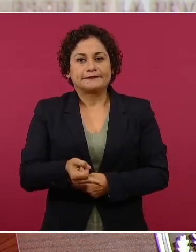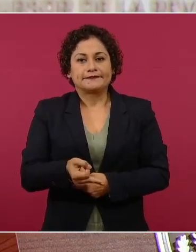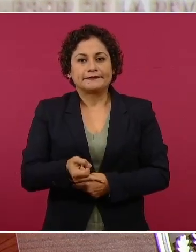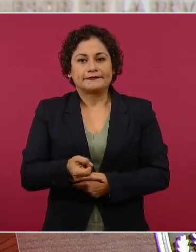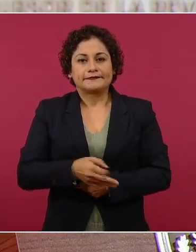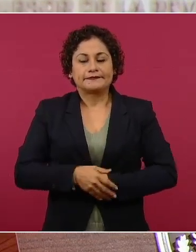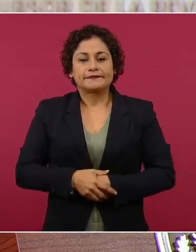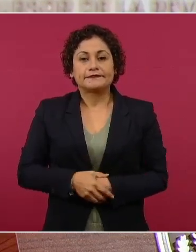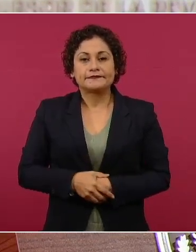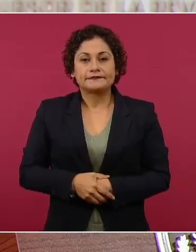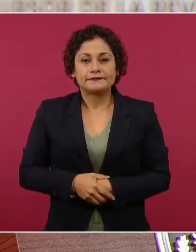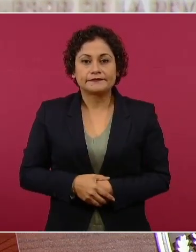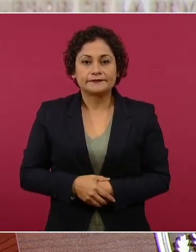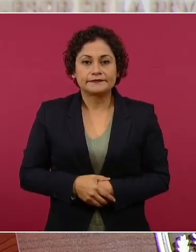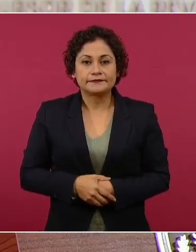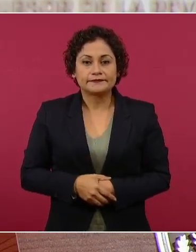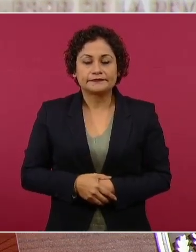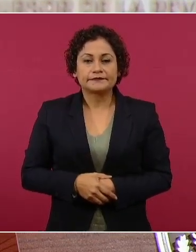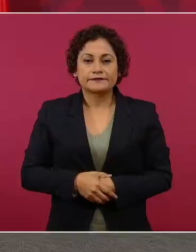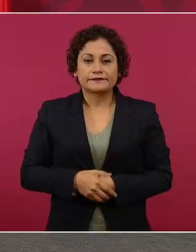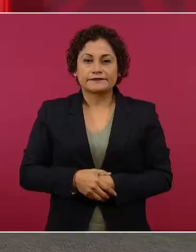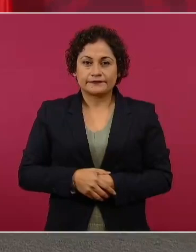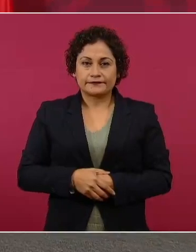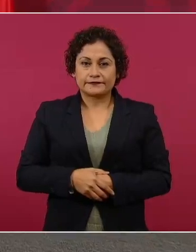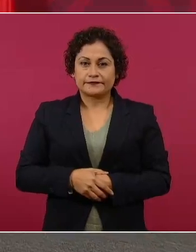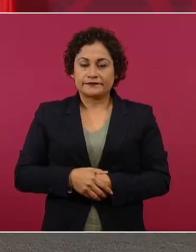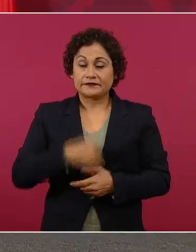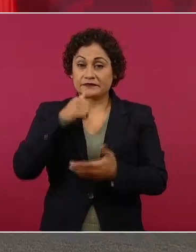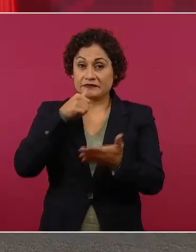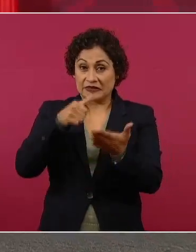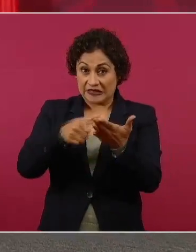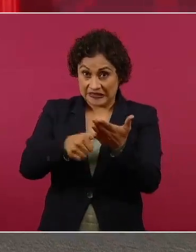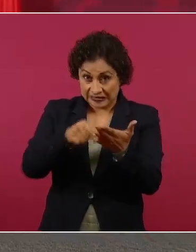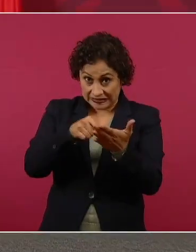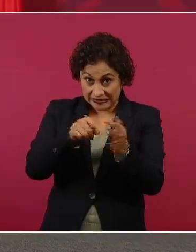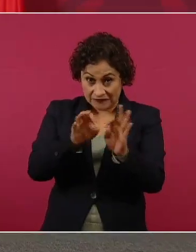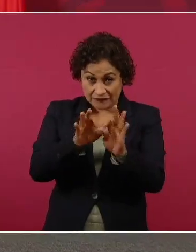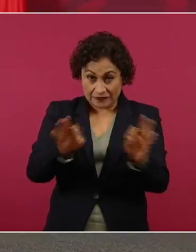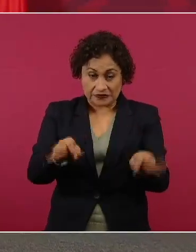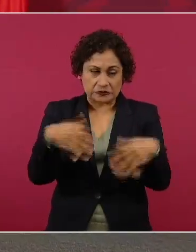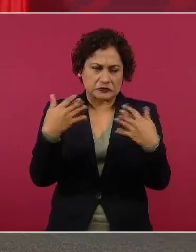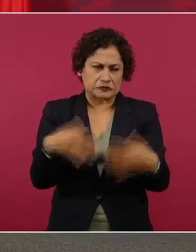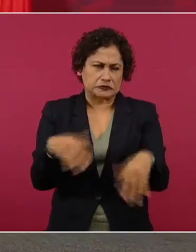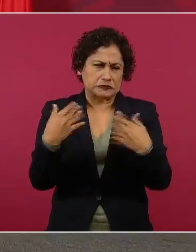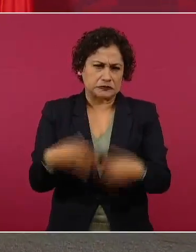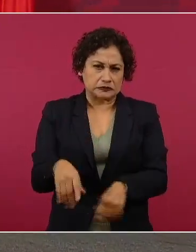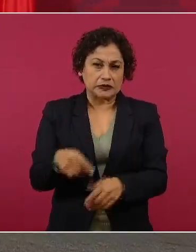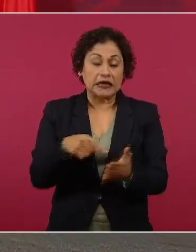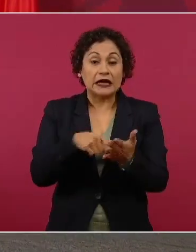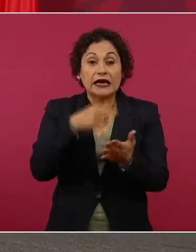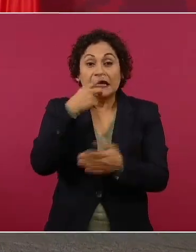Y es una frase muy buena en la carta, le dice: